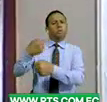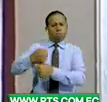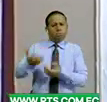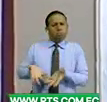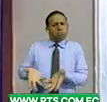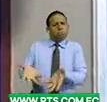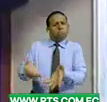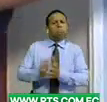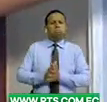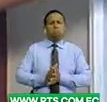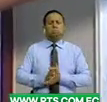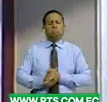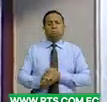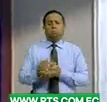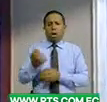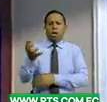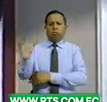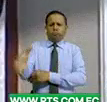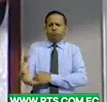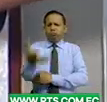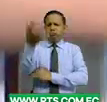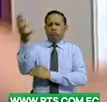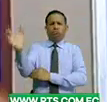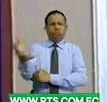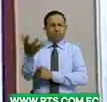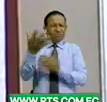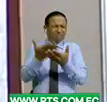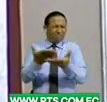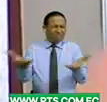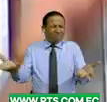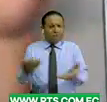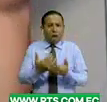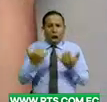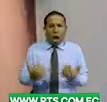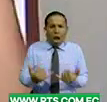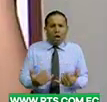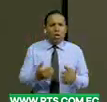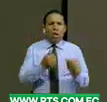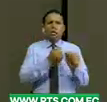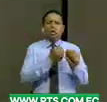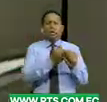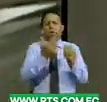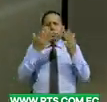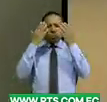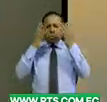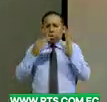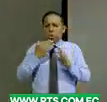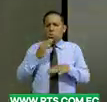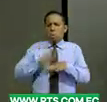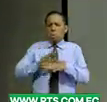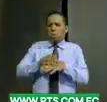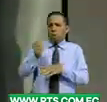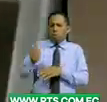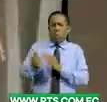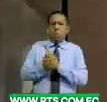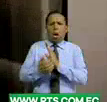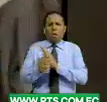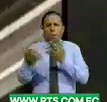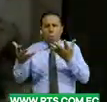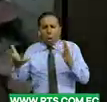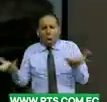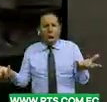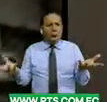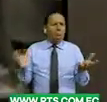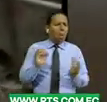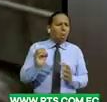Empezaron de más allá. Pero ahorita ya avanzaron hasta acá, pues no sé si fue una mala maniobra. No sé, la